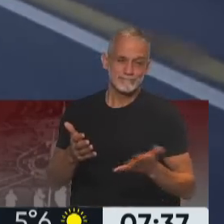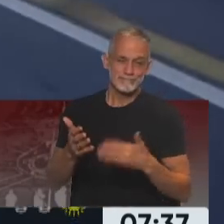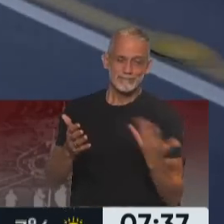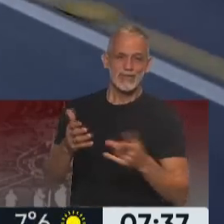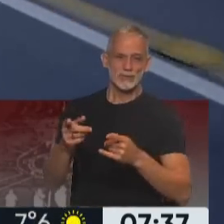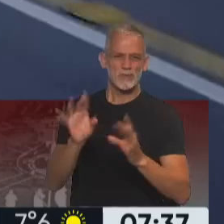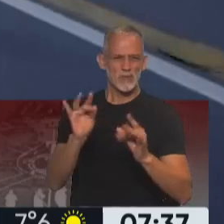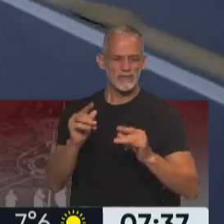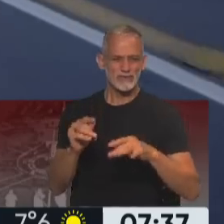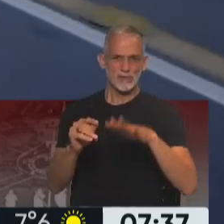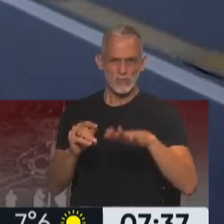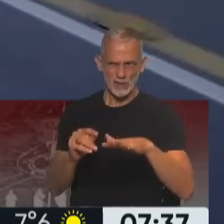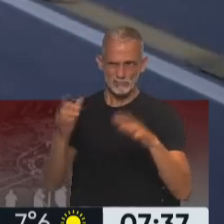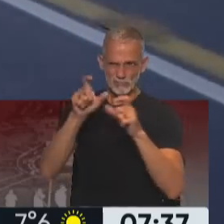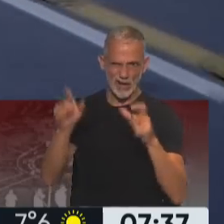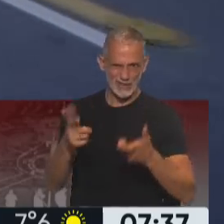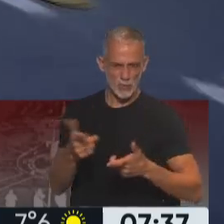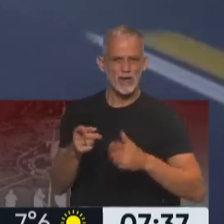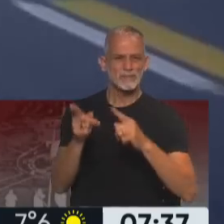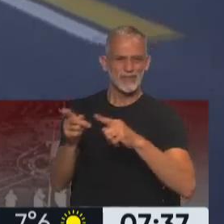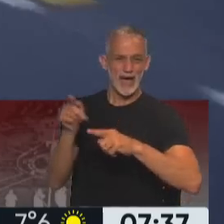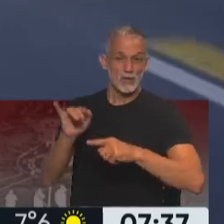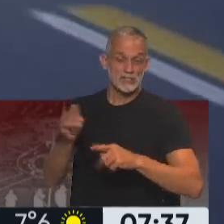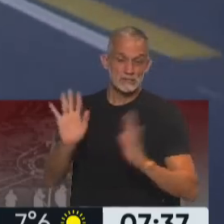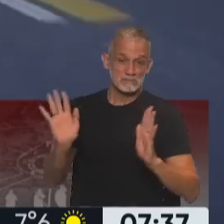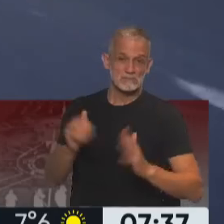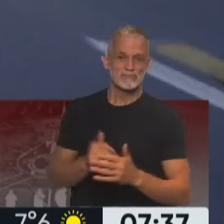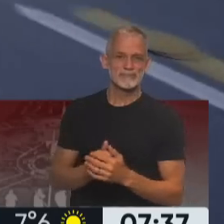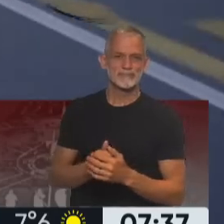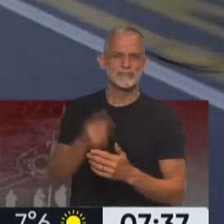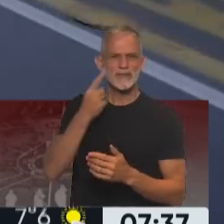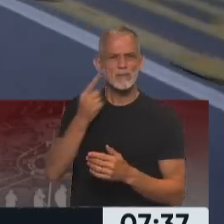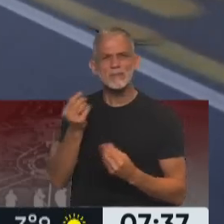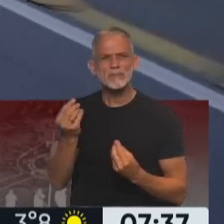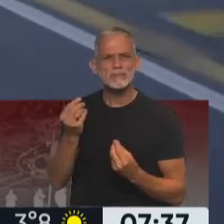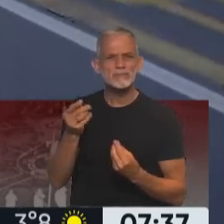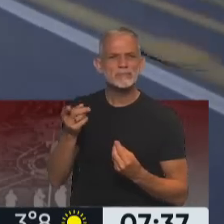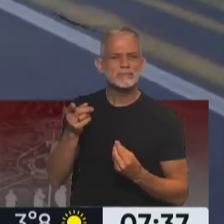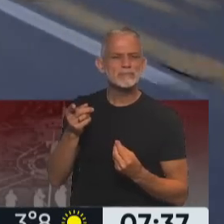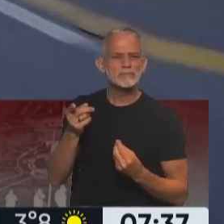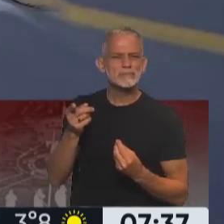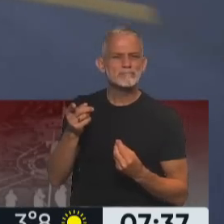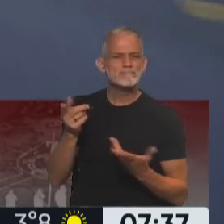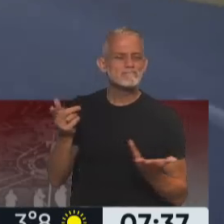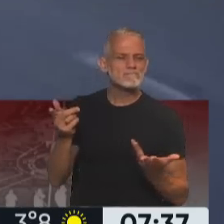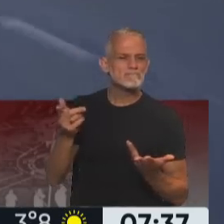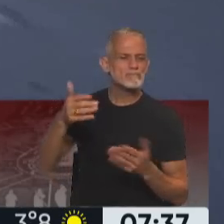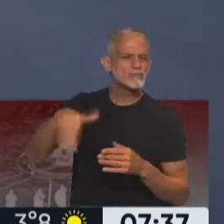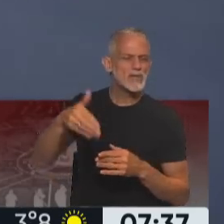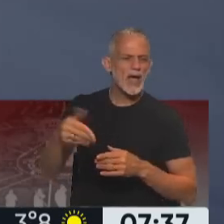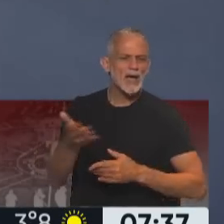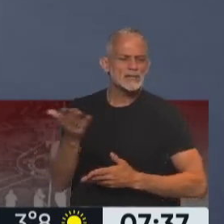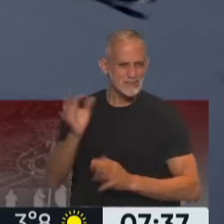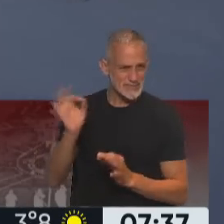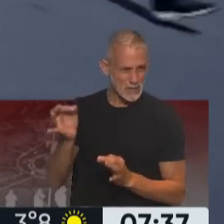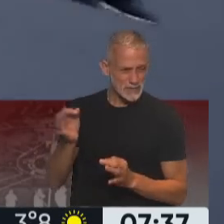Entonces ahora sí ya está, mirá, la estamos viendo, creo que es el largo argentino, el de atrás. No sé, Guido me corrige, que a lo mejor que sabe más